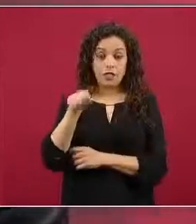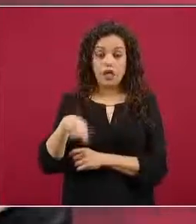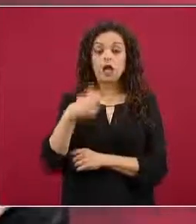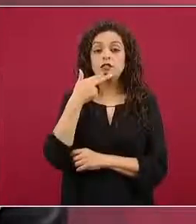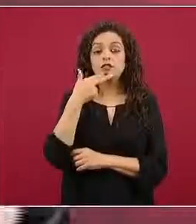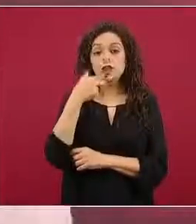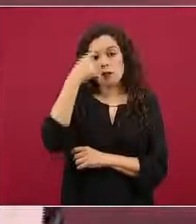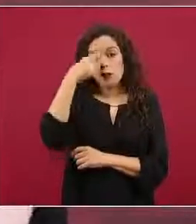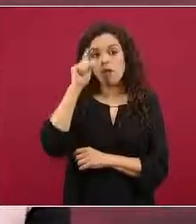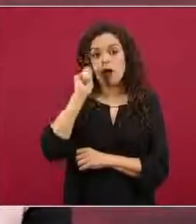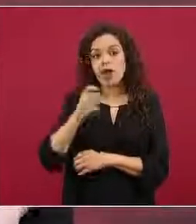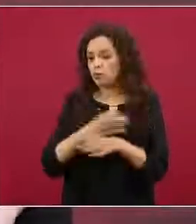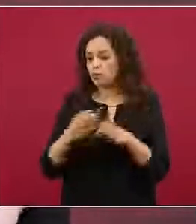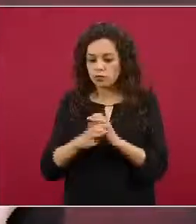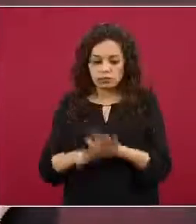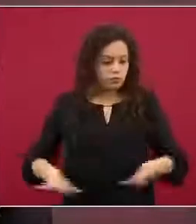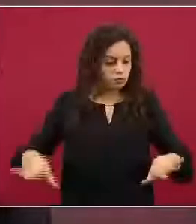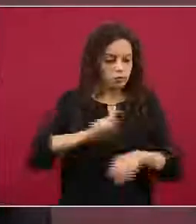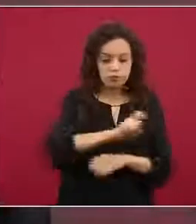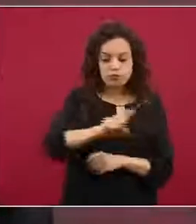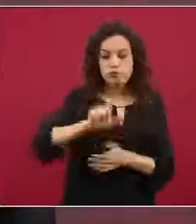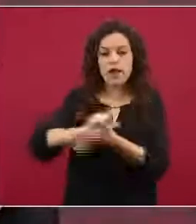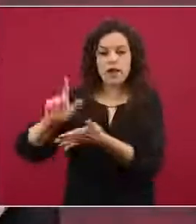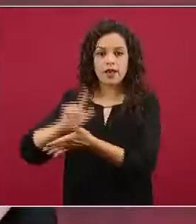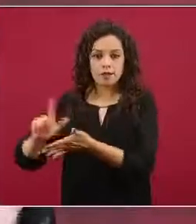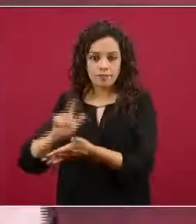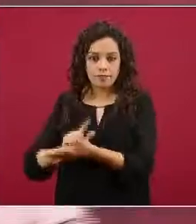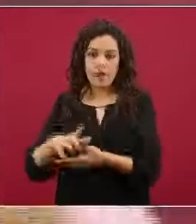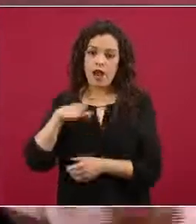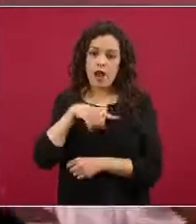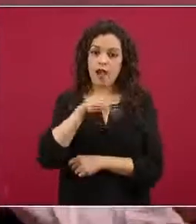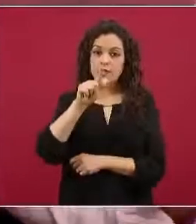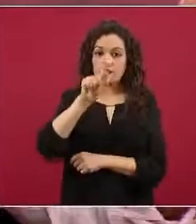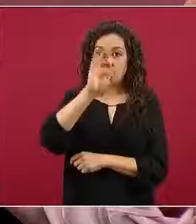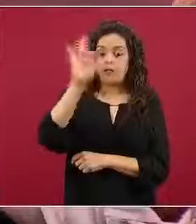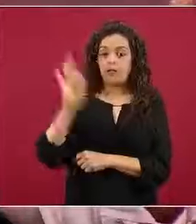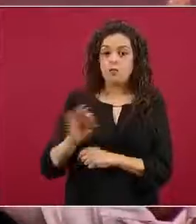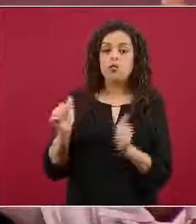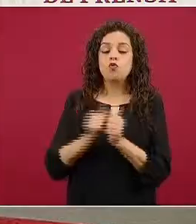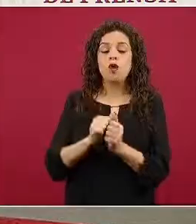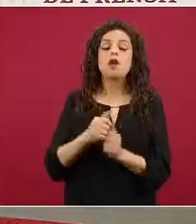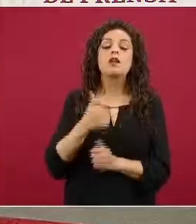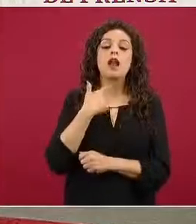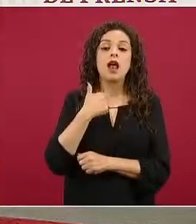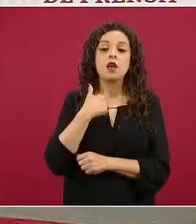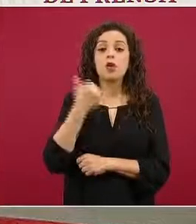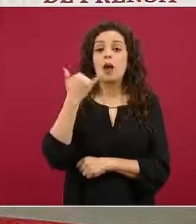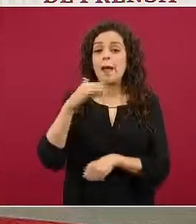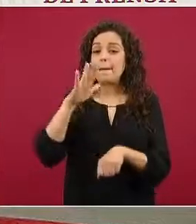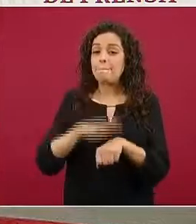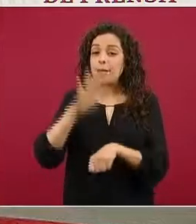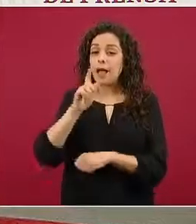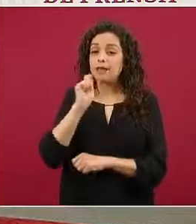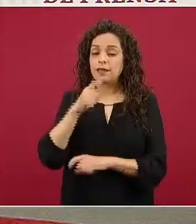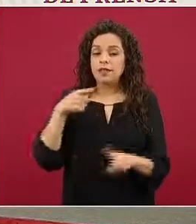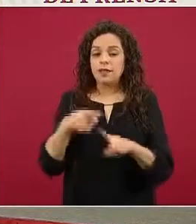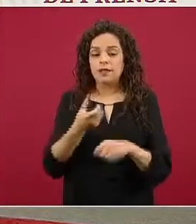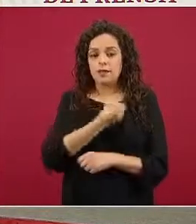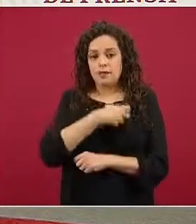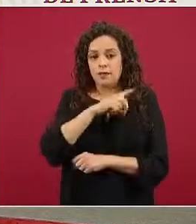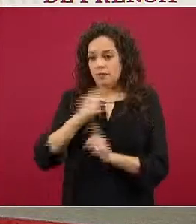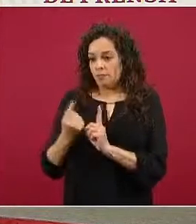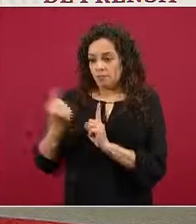desinfectar superficies, al 70%, y sobre todo la sana distancia, al menos